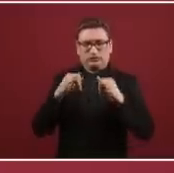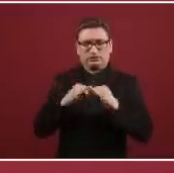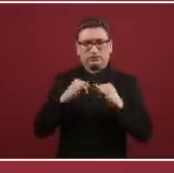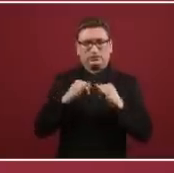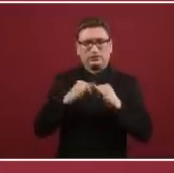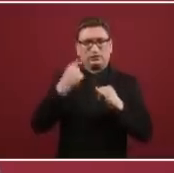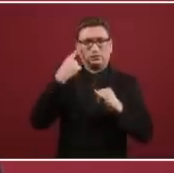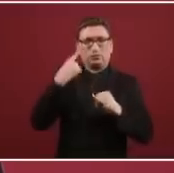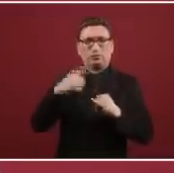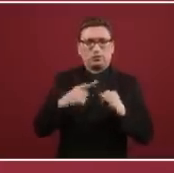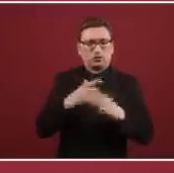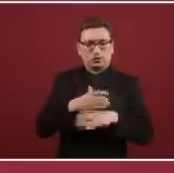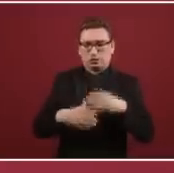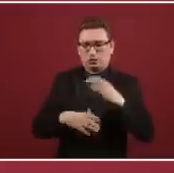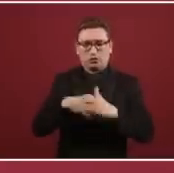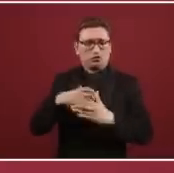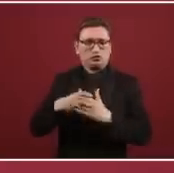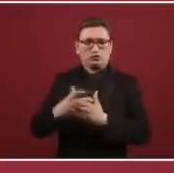pueblo lo robado,